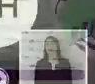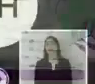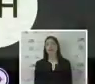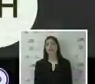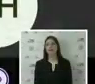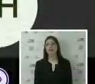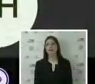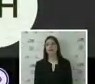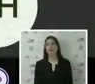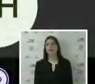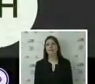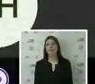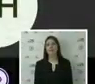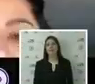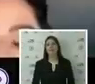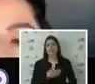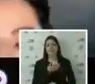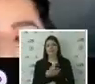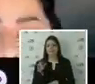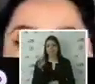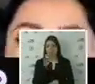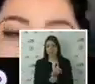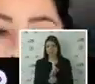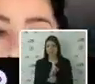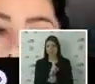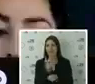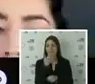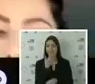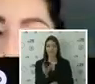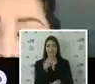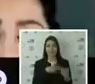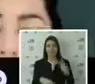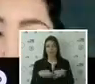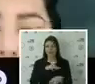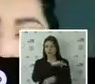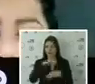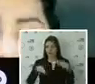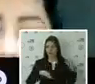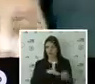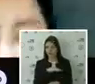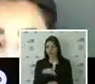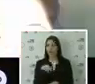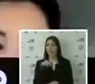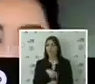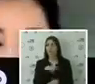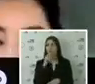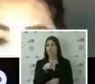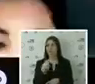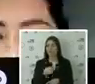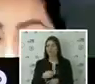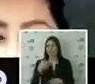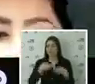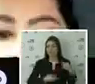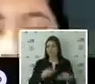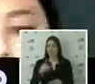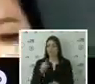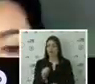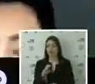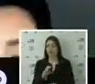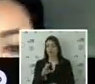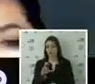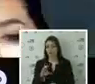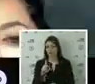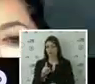Muy buenos días, sean todas y todos bienvenidos a la plataforma dispuesta por el Pleno del Tribunal Electoral de la Ciudad de